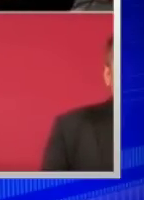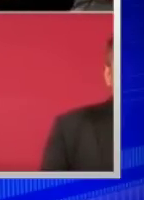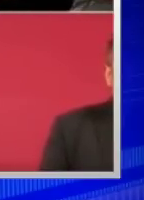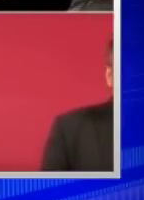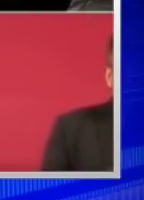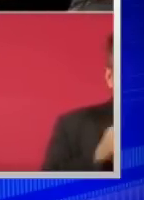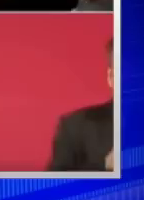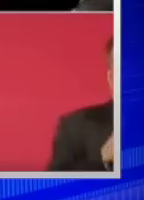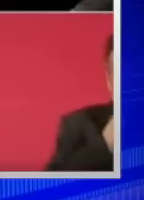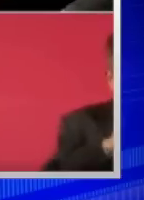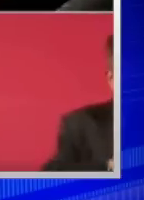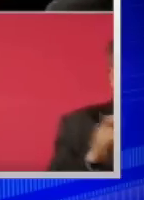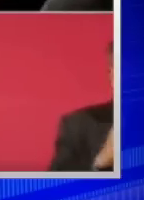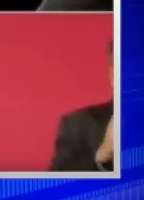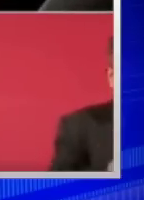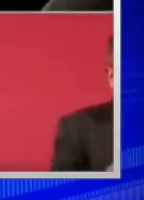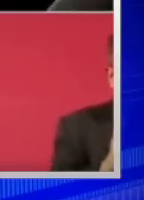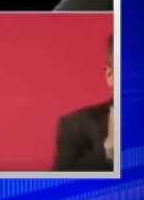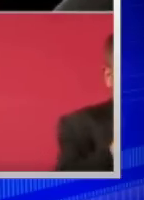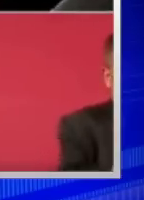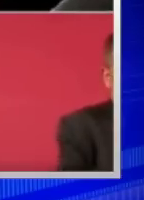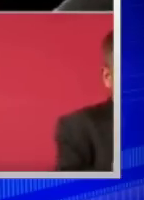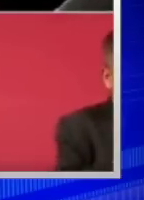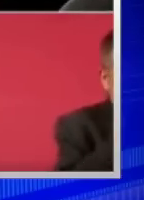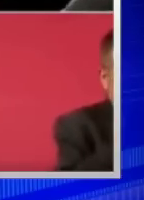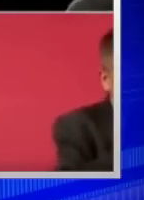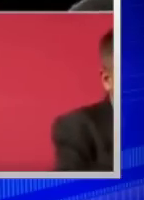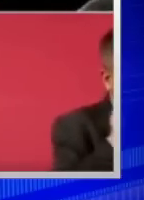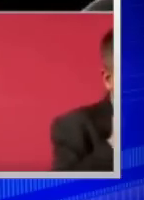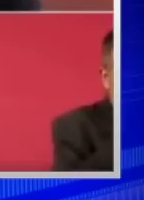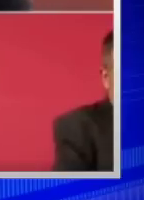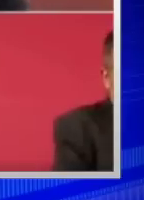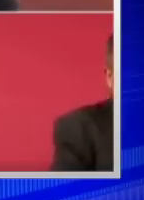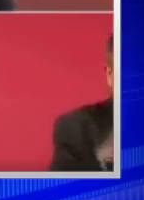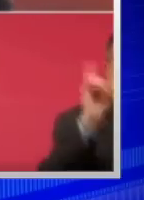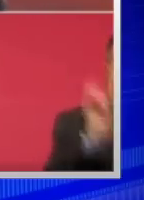el uso pero no lo podemos cancelar